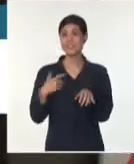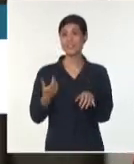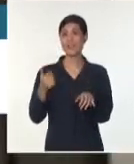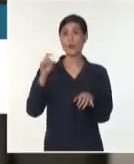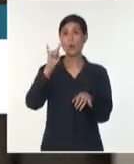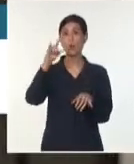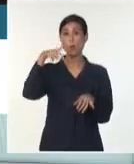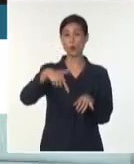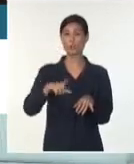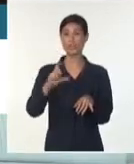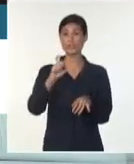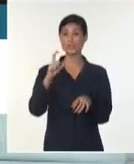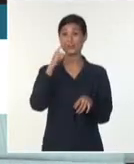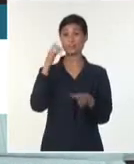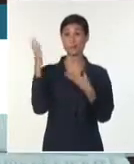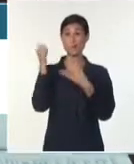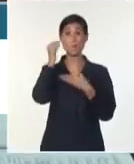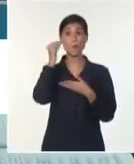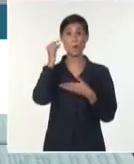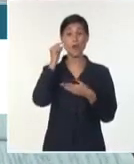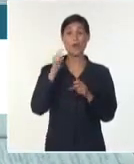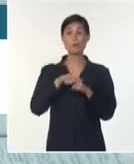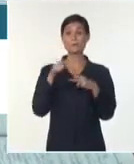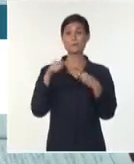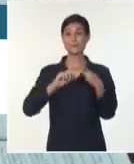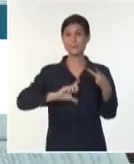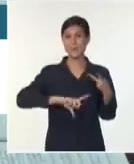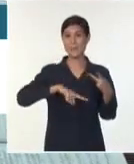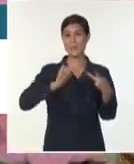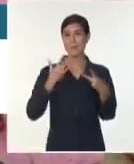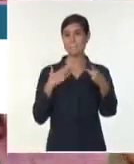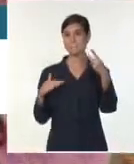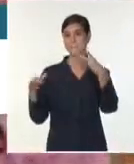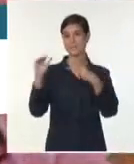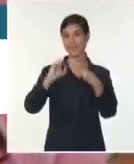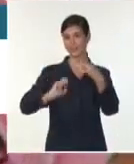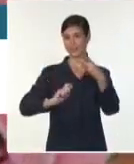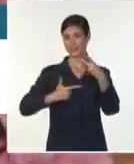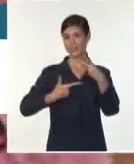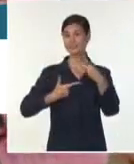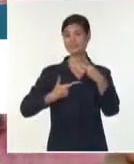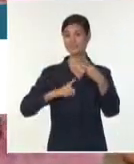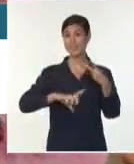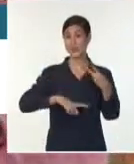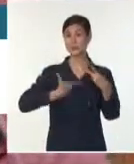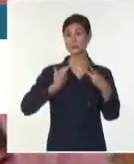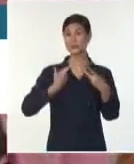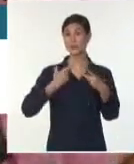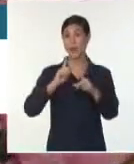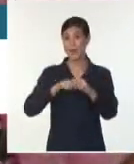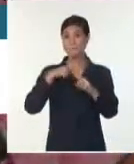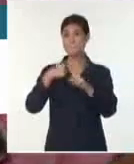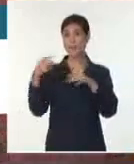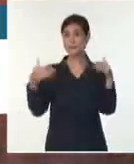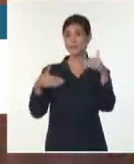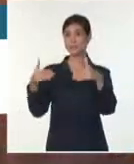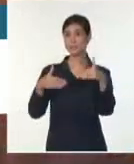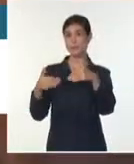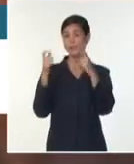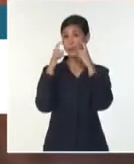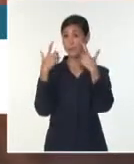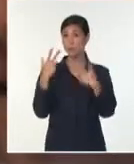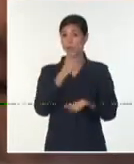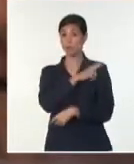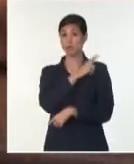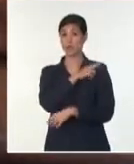Comunistas, Mavis Esteves, la viceministra de Cultura, Lisette Martínez, además de las máximas autoridades de la Perla del Sur, se insistió en la